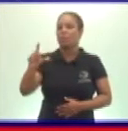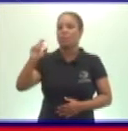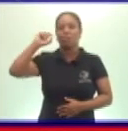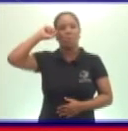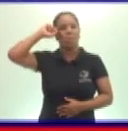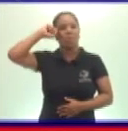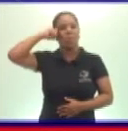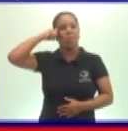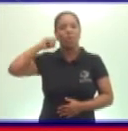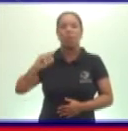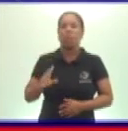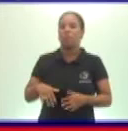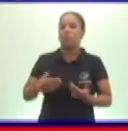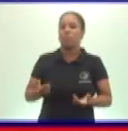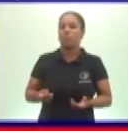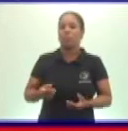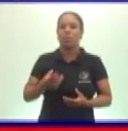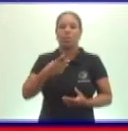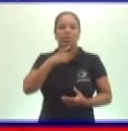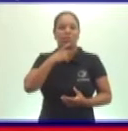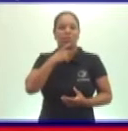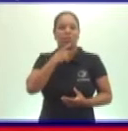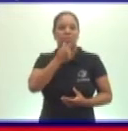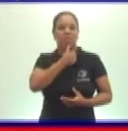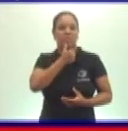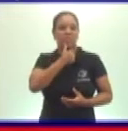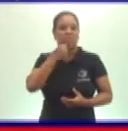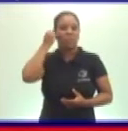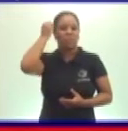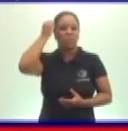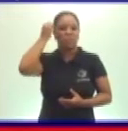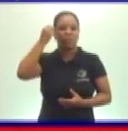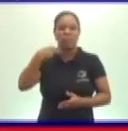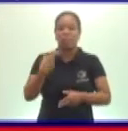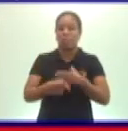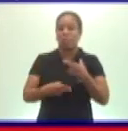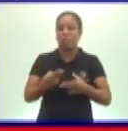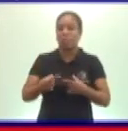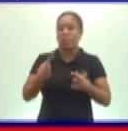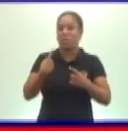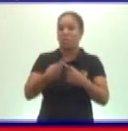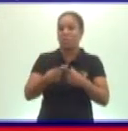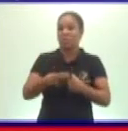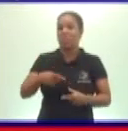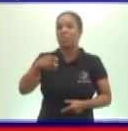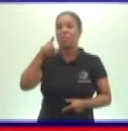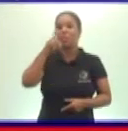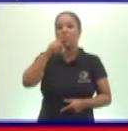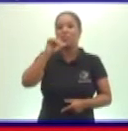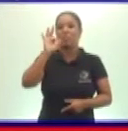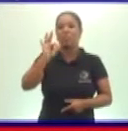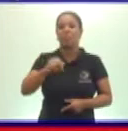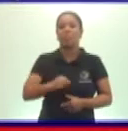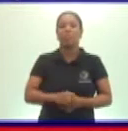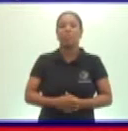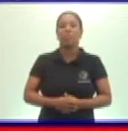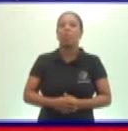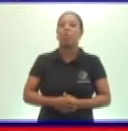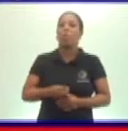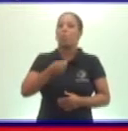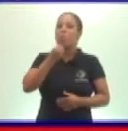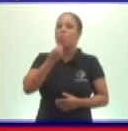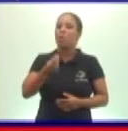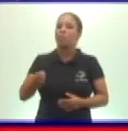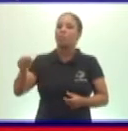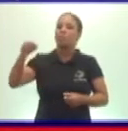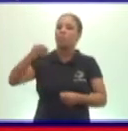la facultad del pensamiento, elaborado en el siglo XVIII, a fines del siglo XVIII, pues incorpora la